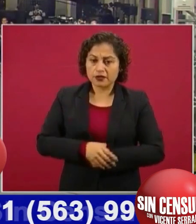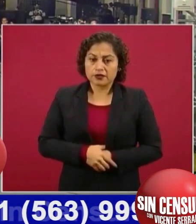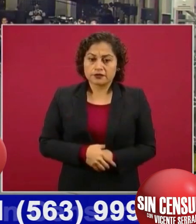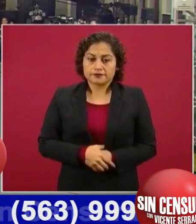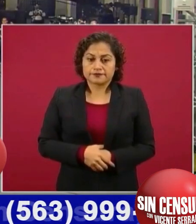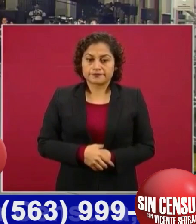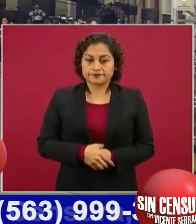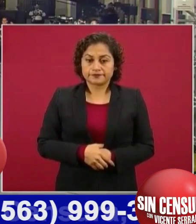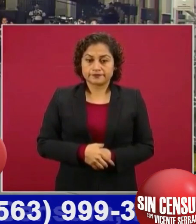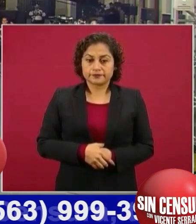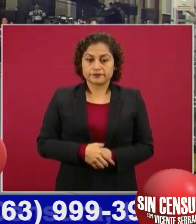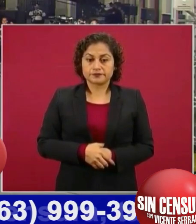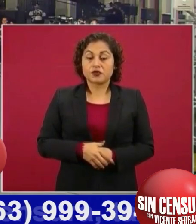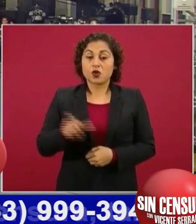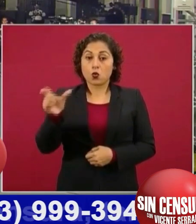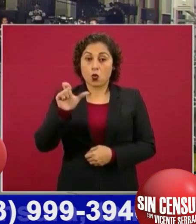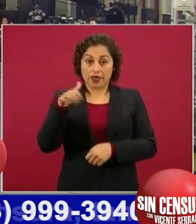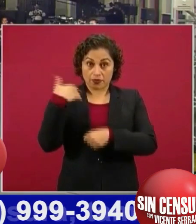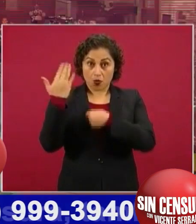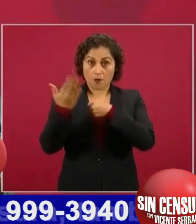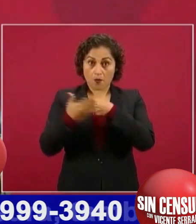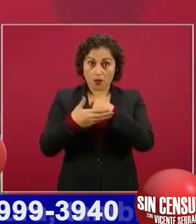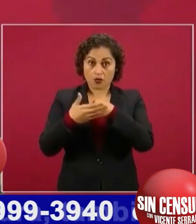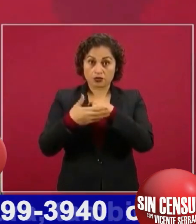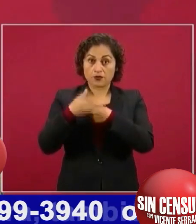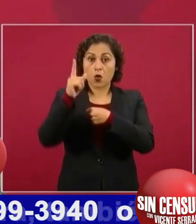ya que empiece, que bajen por completo,